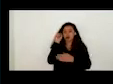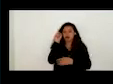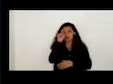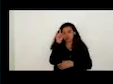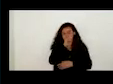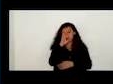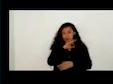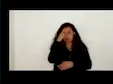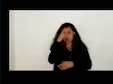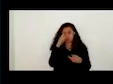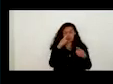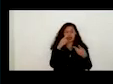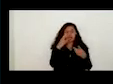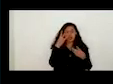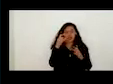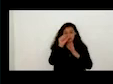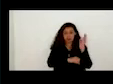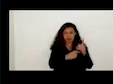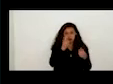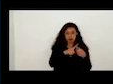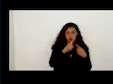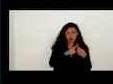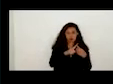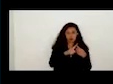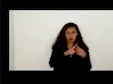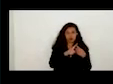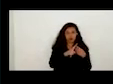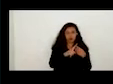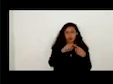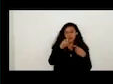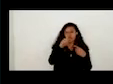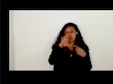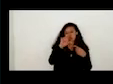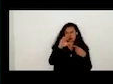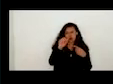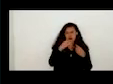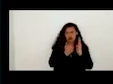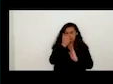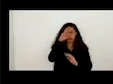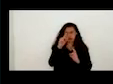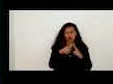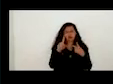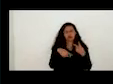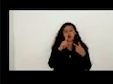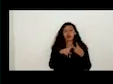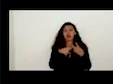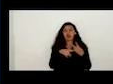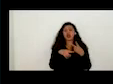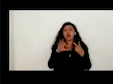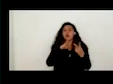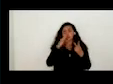En el primer trimestre generalmente no se aumentan las calorías. En el segundo trimestre se pueden aumentar de